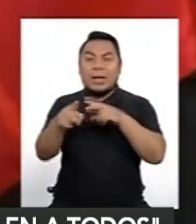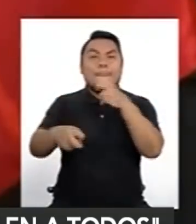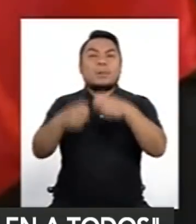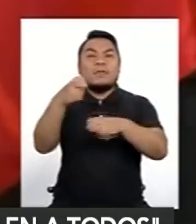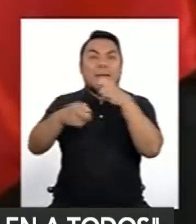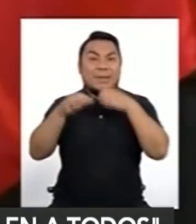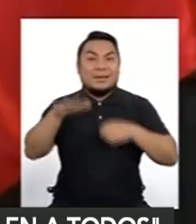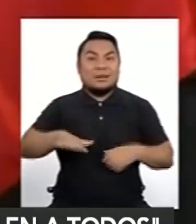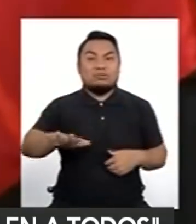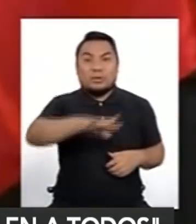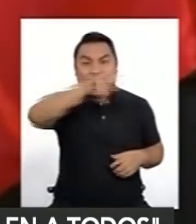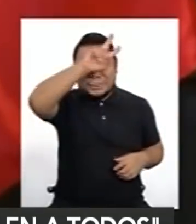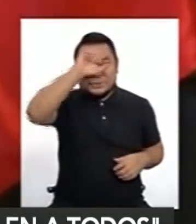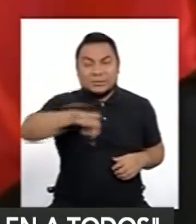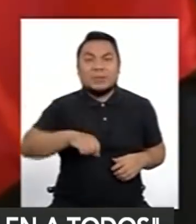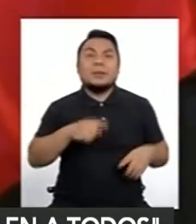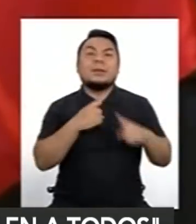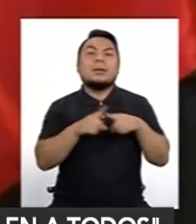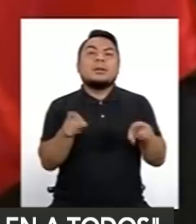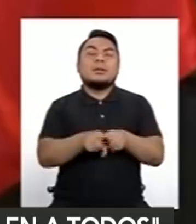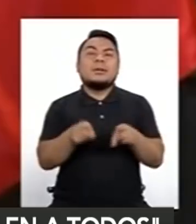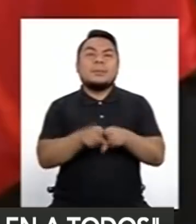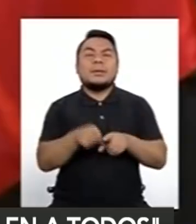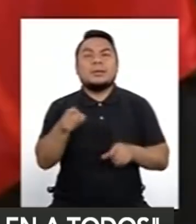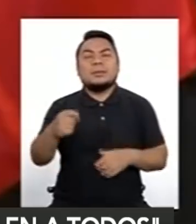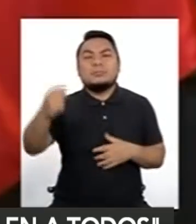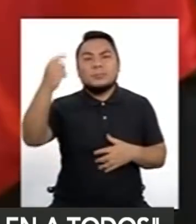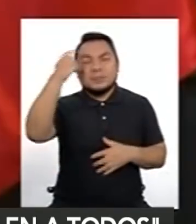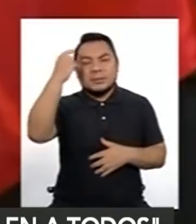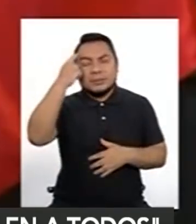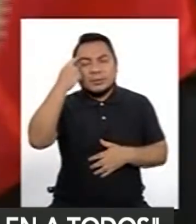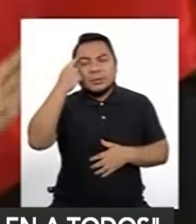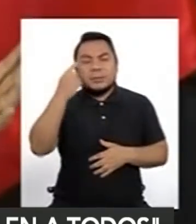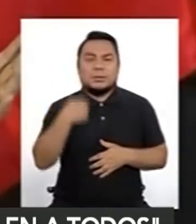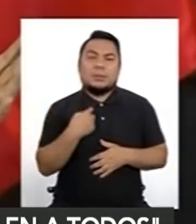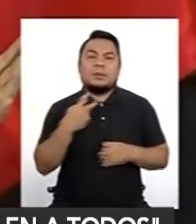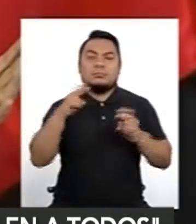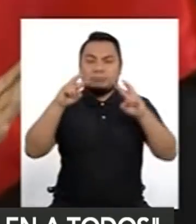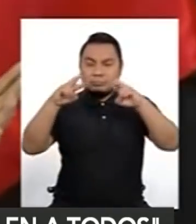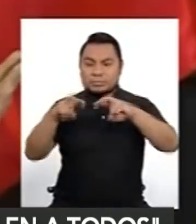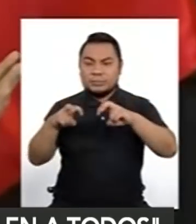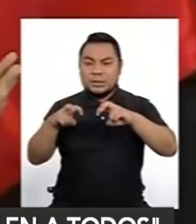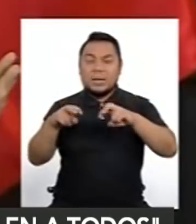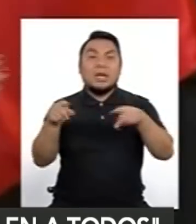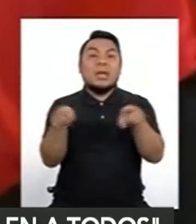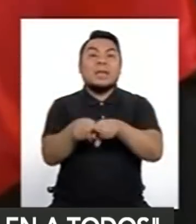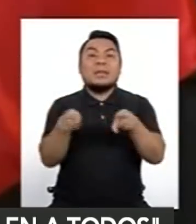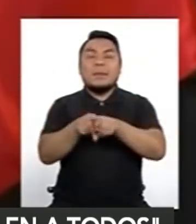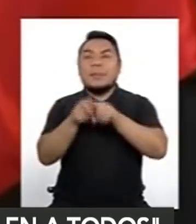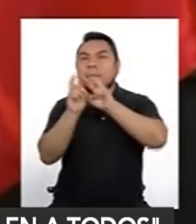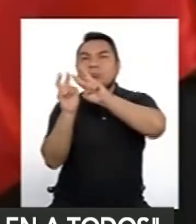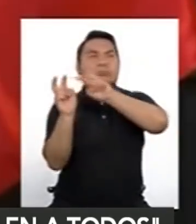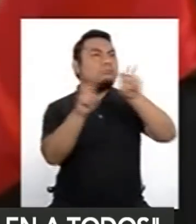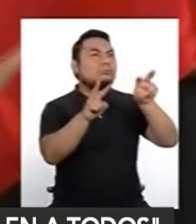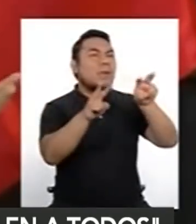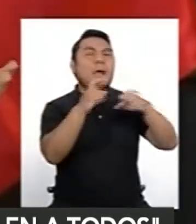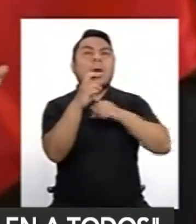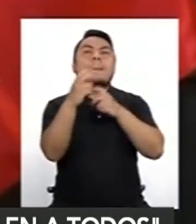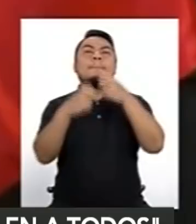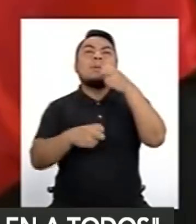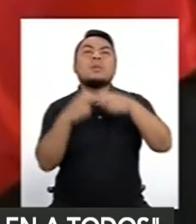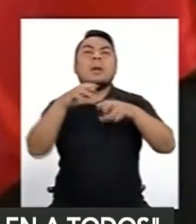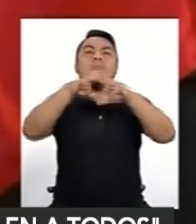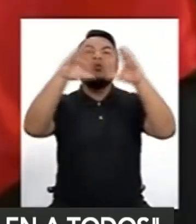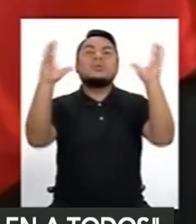nacional, sino hacer un poquito de abstracción y ver el problema mundial. O sea, tenemos que ver también el